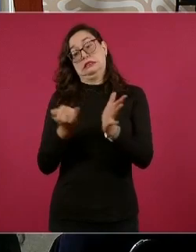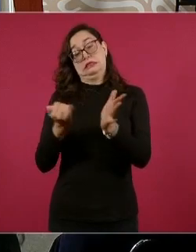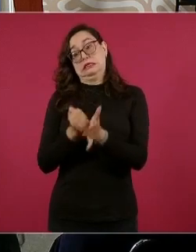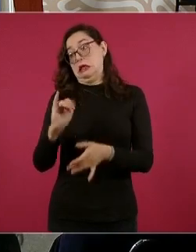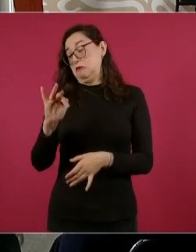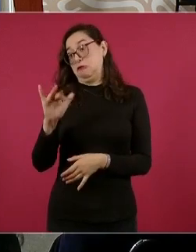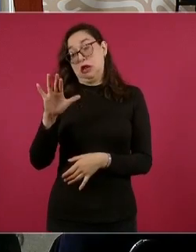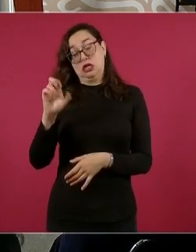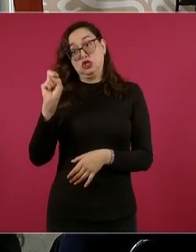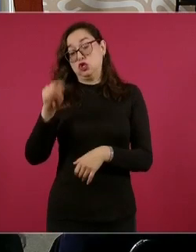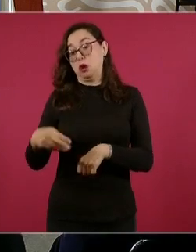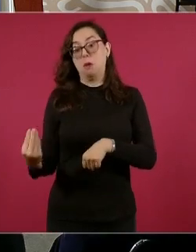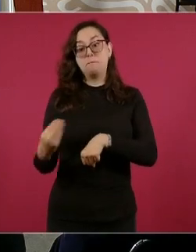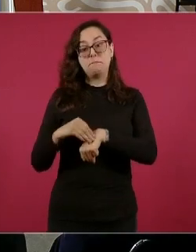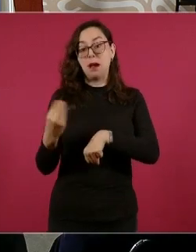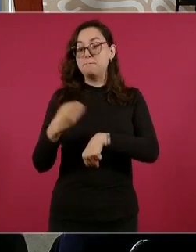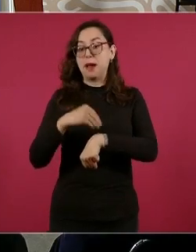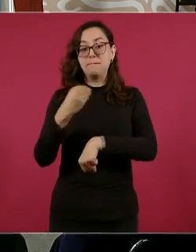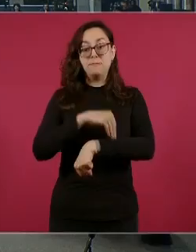inflación?